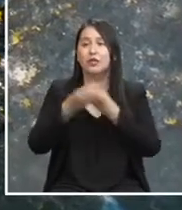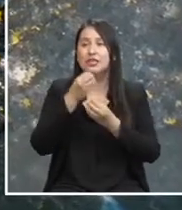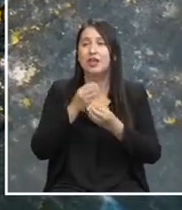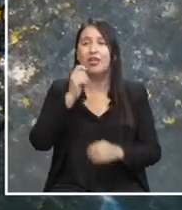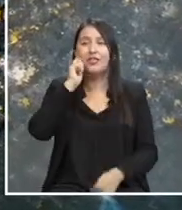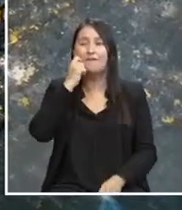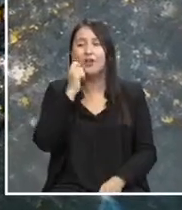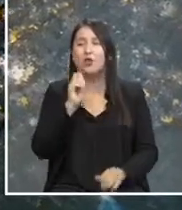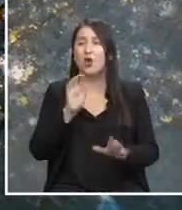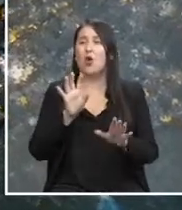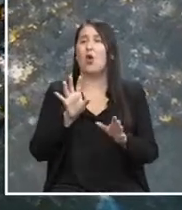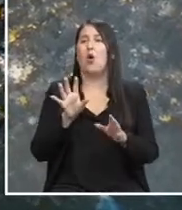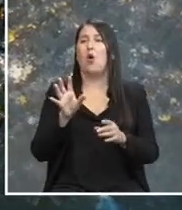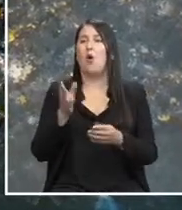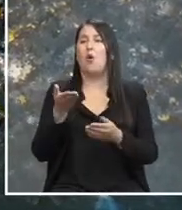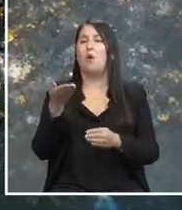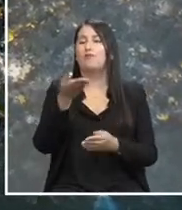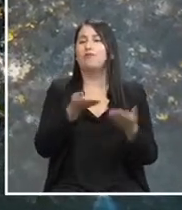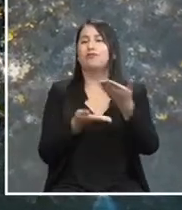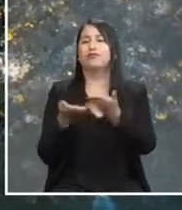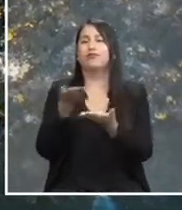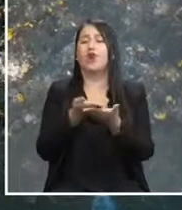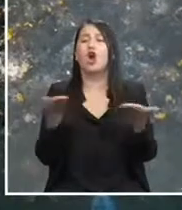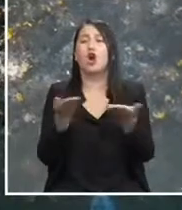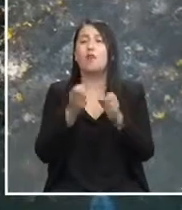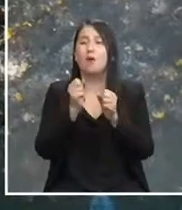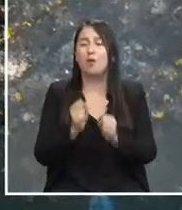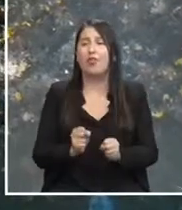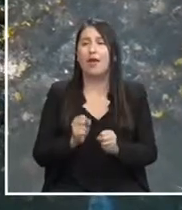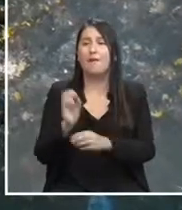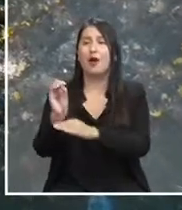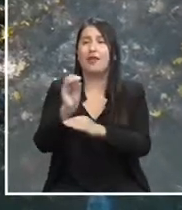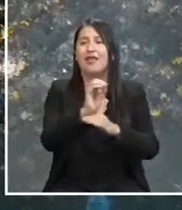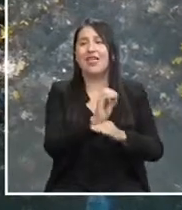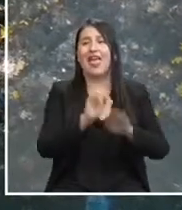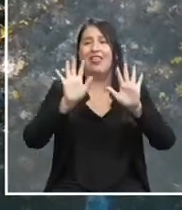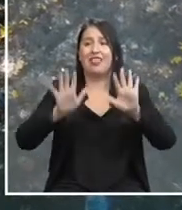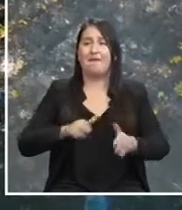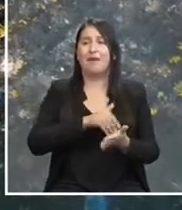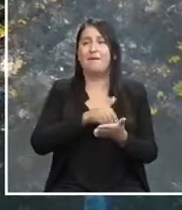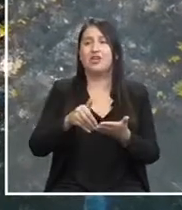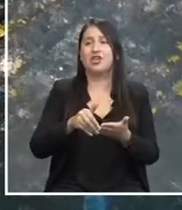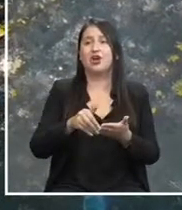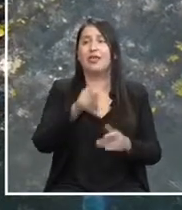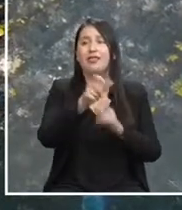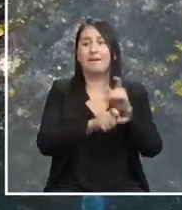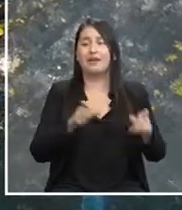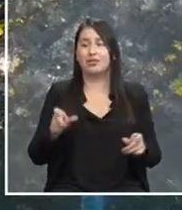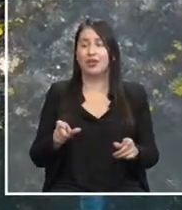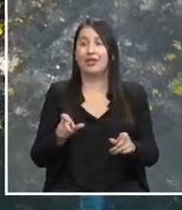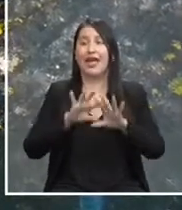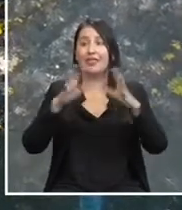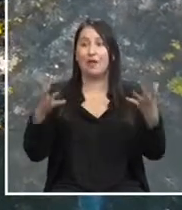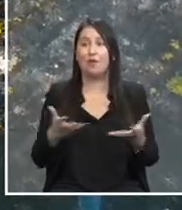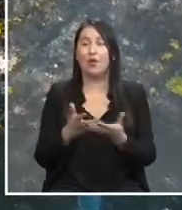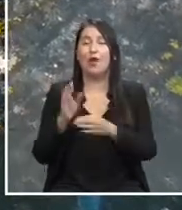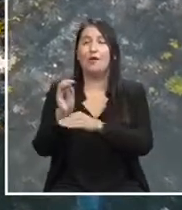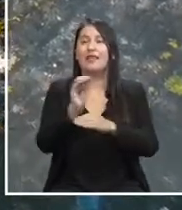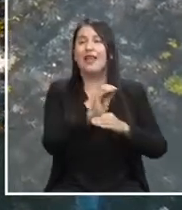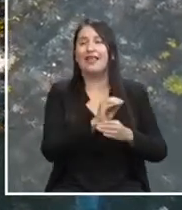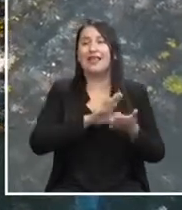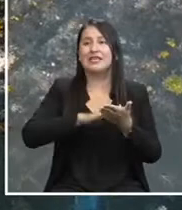un conjunto de objetivos sobre cómo podemos alimentar a los 10 mil millones de personas del mundo, alimentarlos de manera